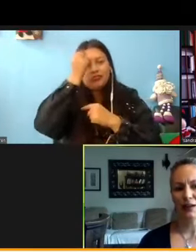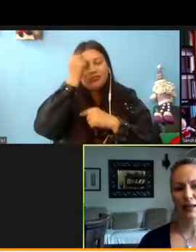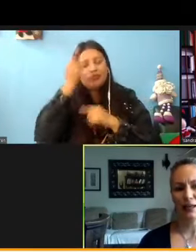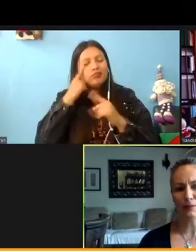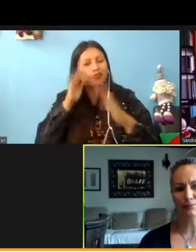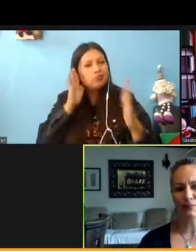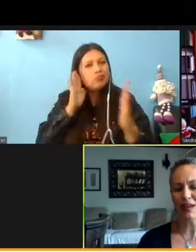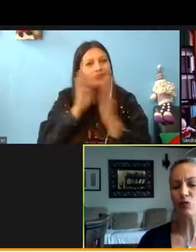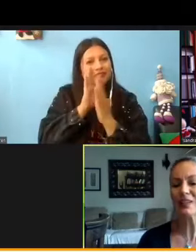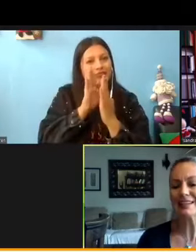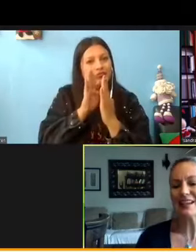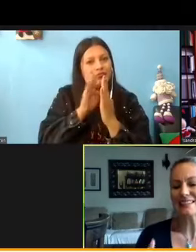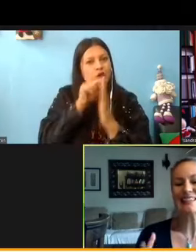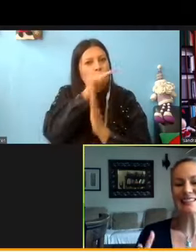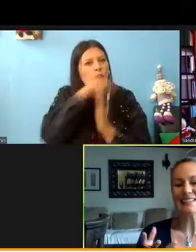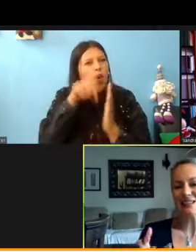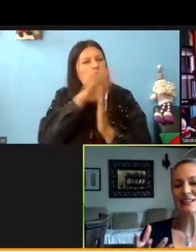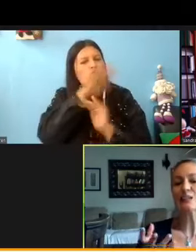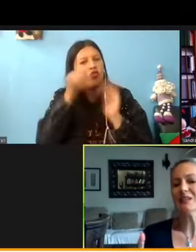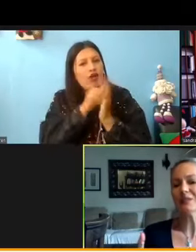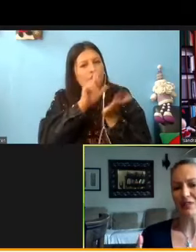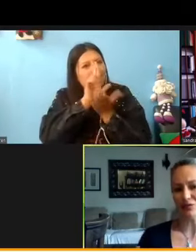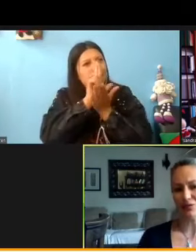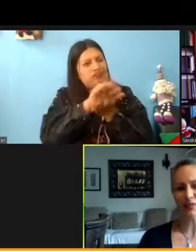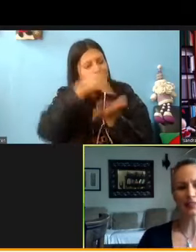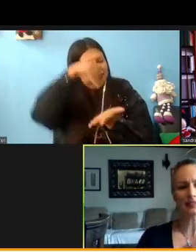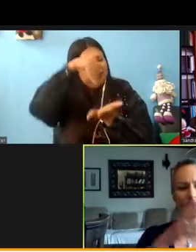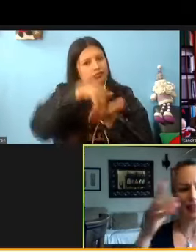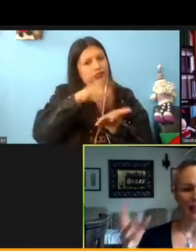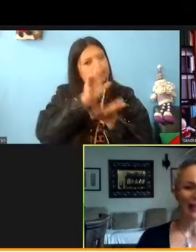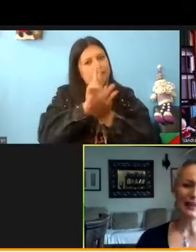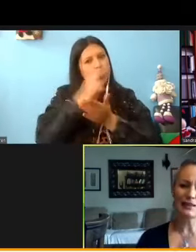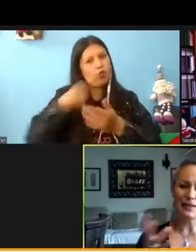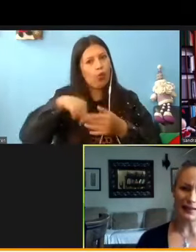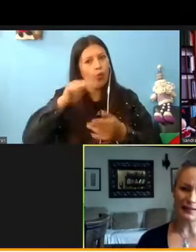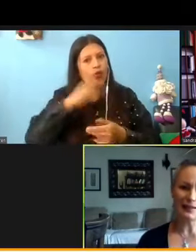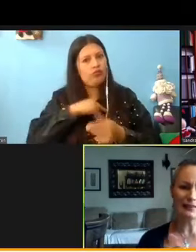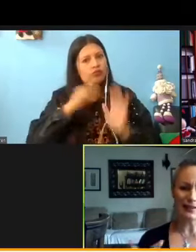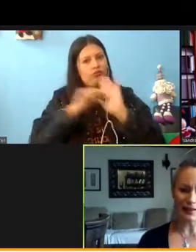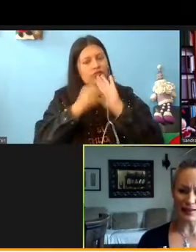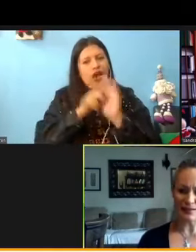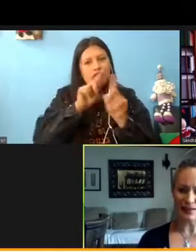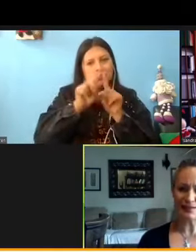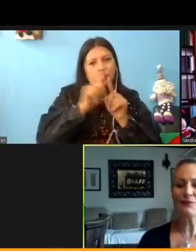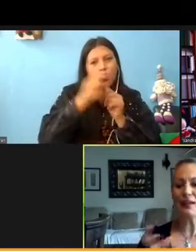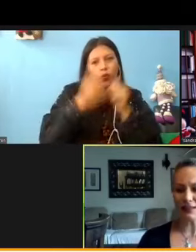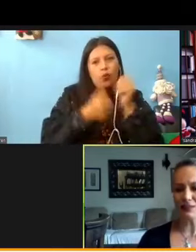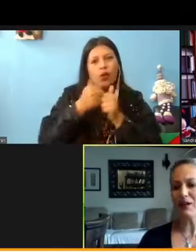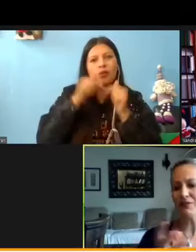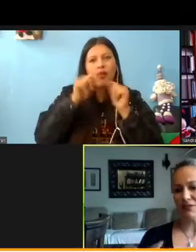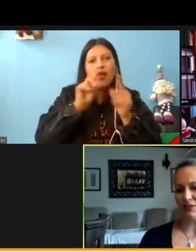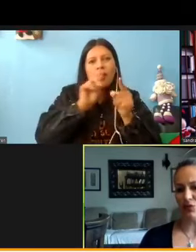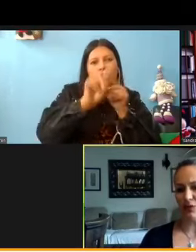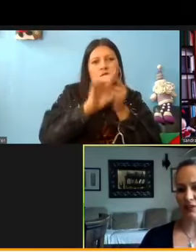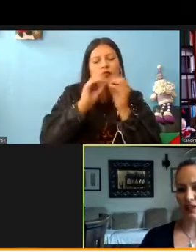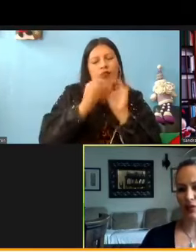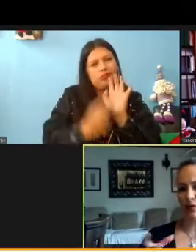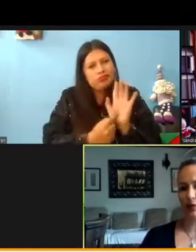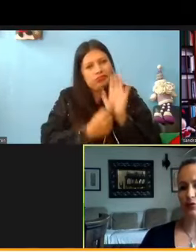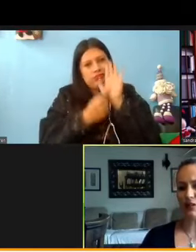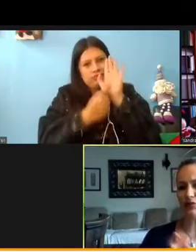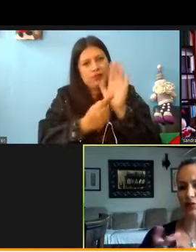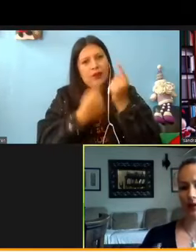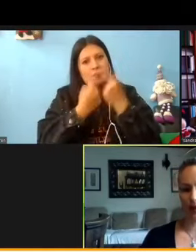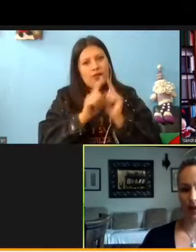confronten, digamos, desde las resistencias mismas, ¿no? Estas que se dan desde estas diferentes manifestaciones que